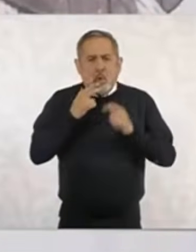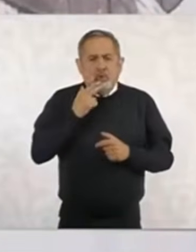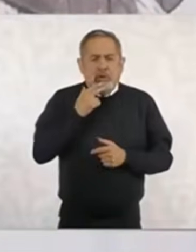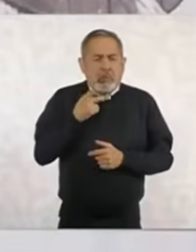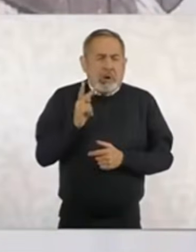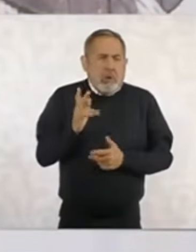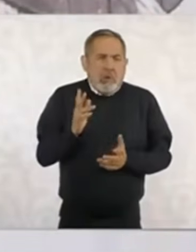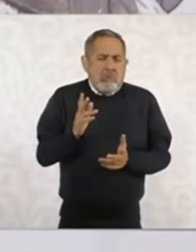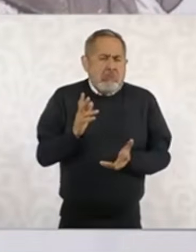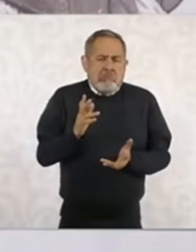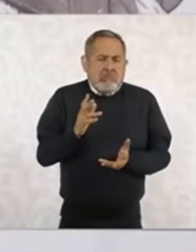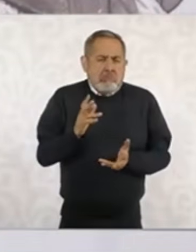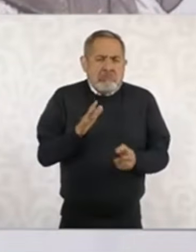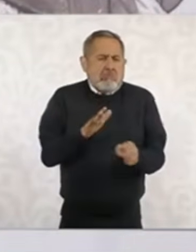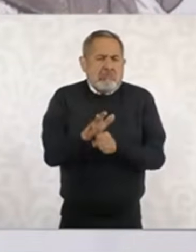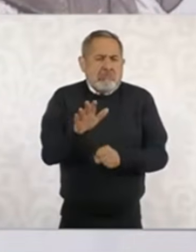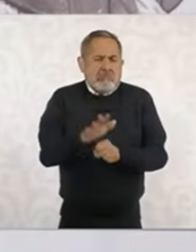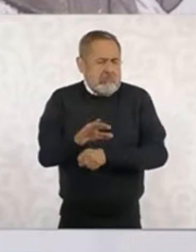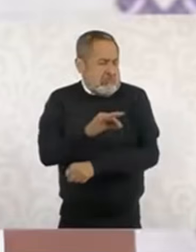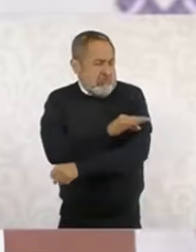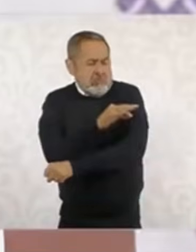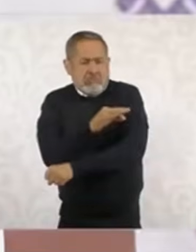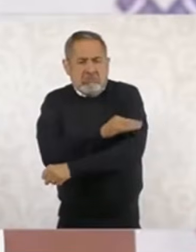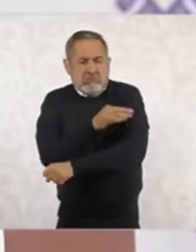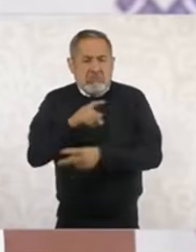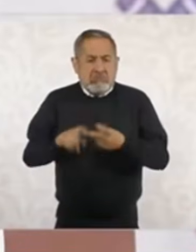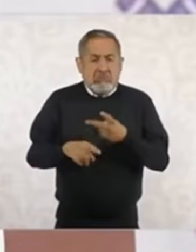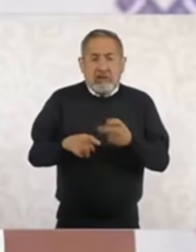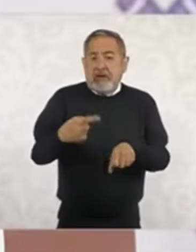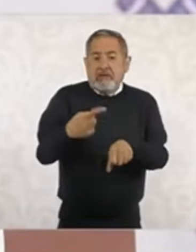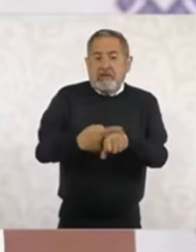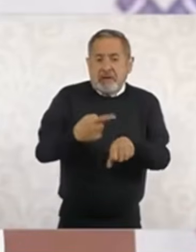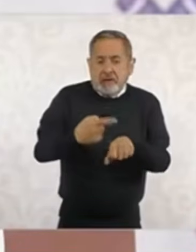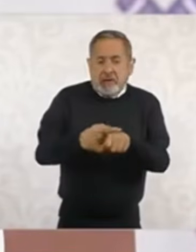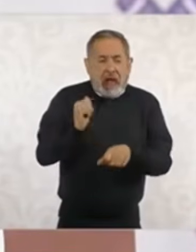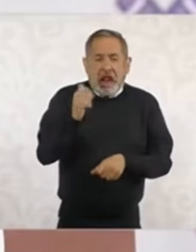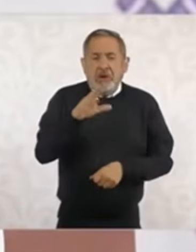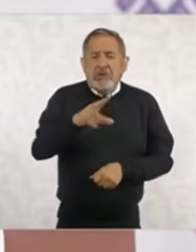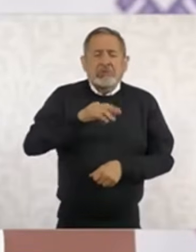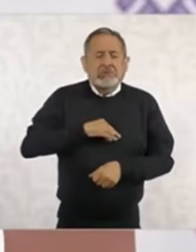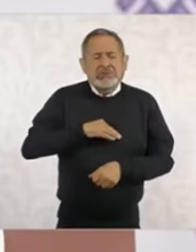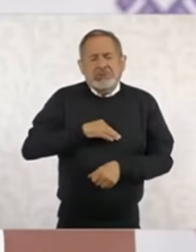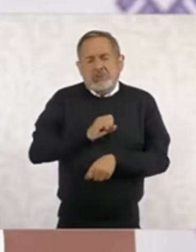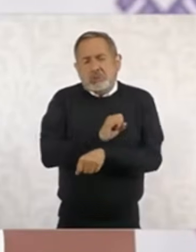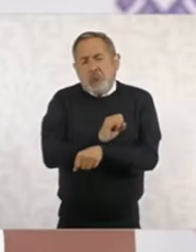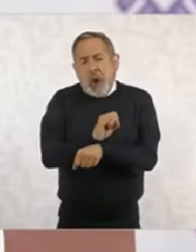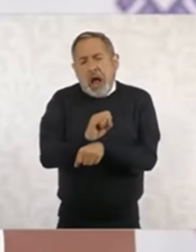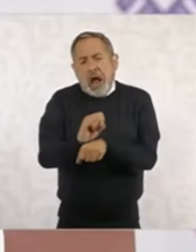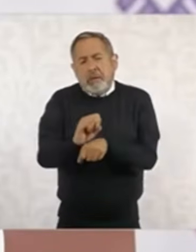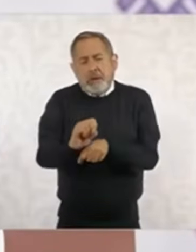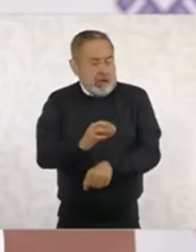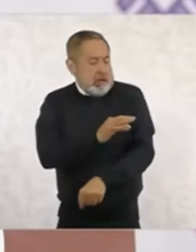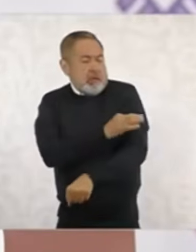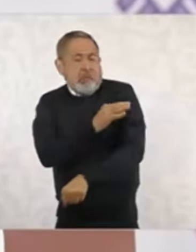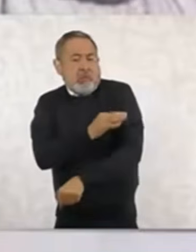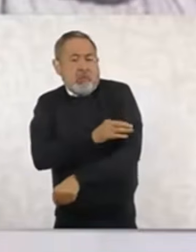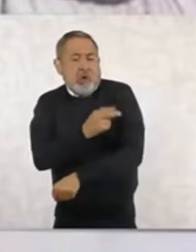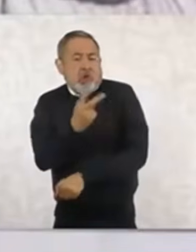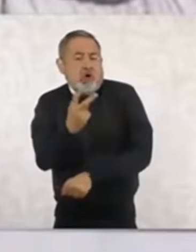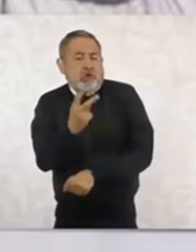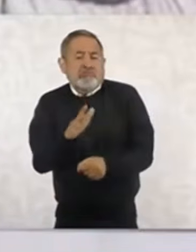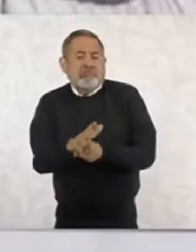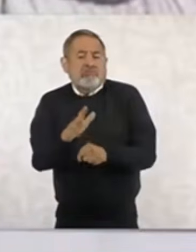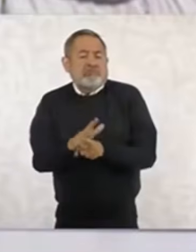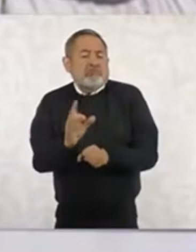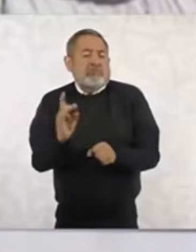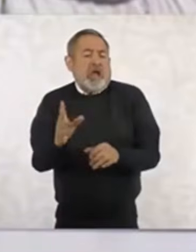están protegidos. Si les llega a dar la enfermedad, pues será muy leve porque ya tienen la protección. Entonces es muy importante que